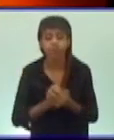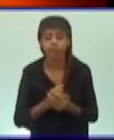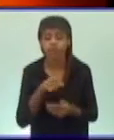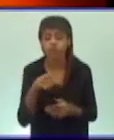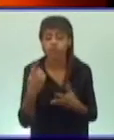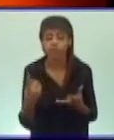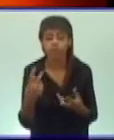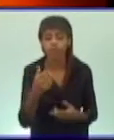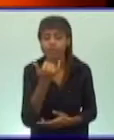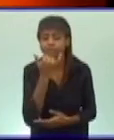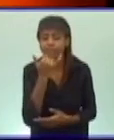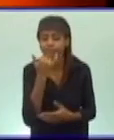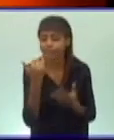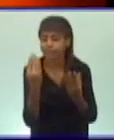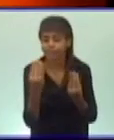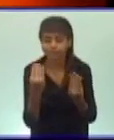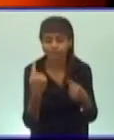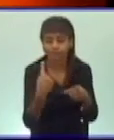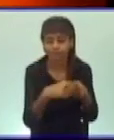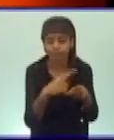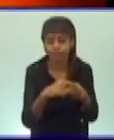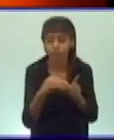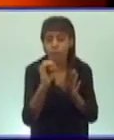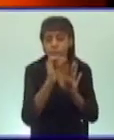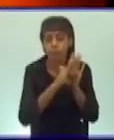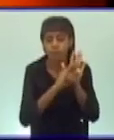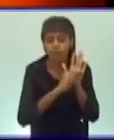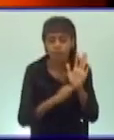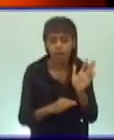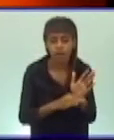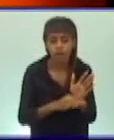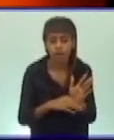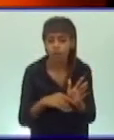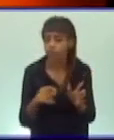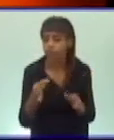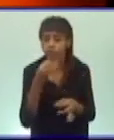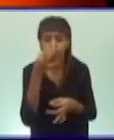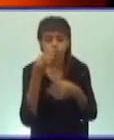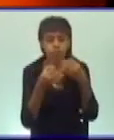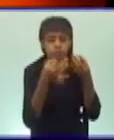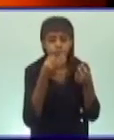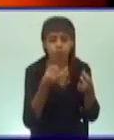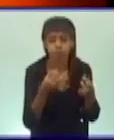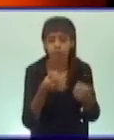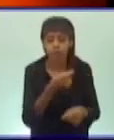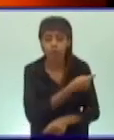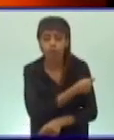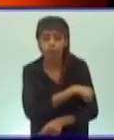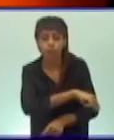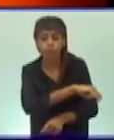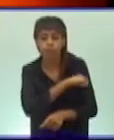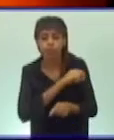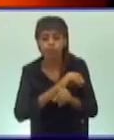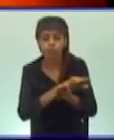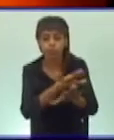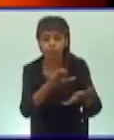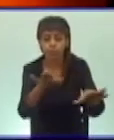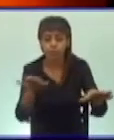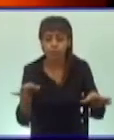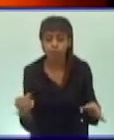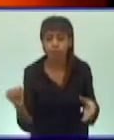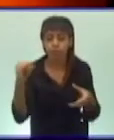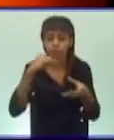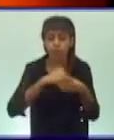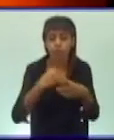cometió errores en los procedimientos de métodos, no consultaba con las masas la posibilidad de integrar